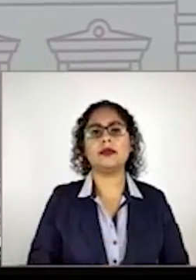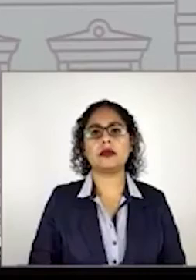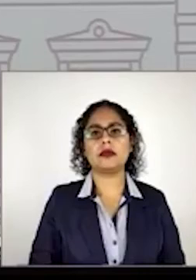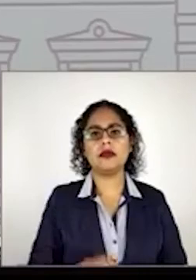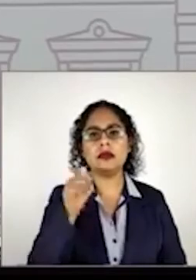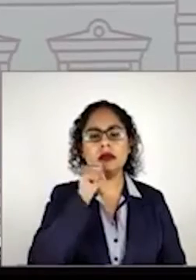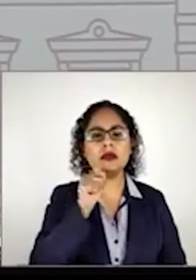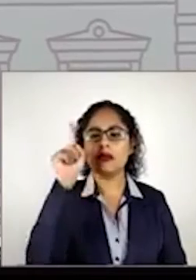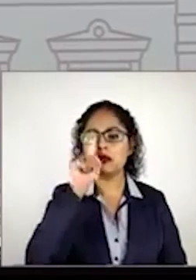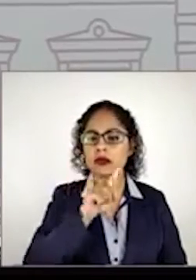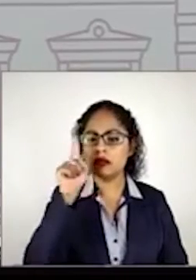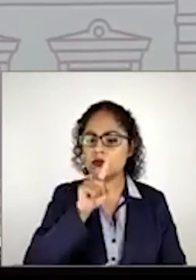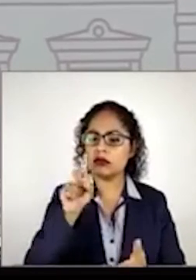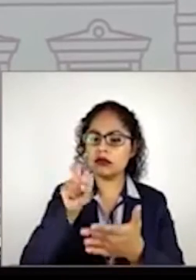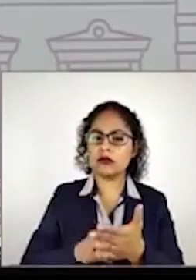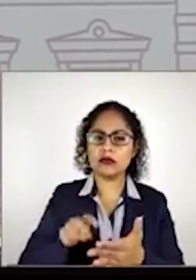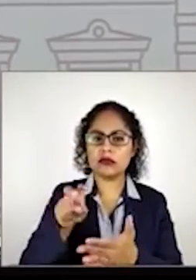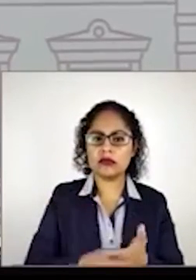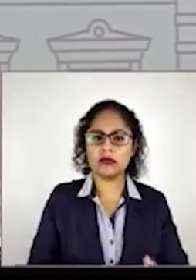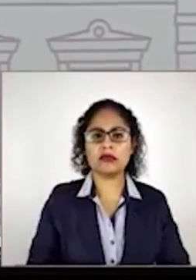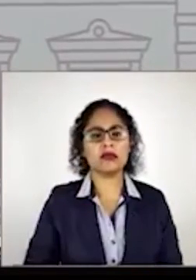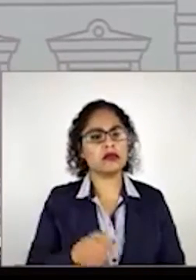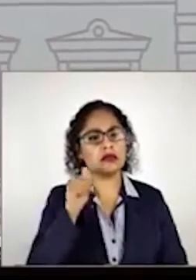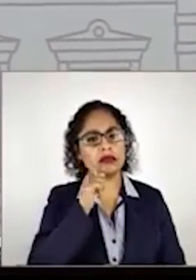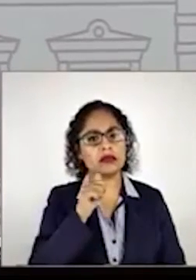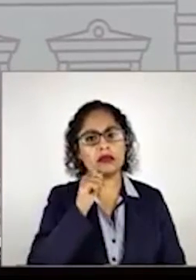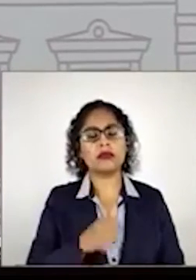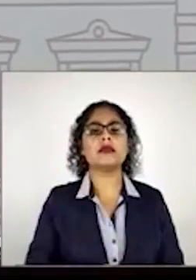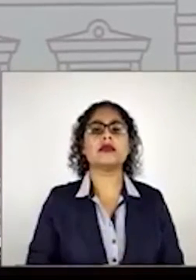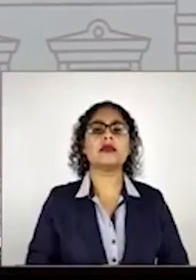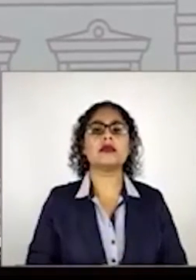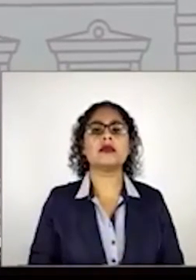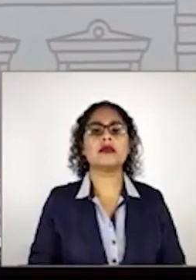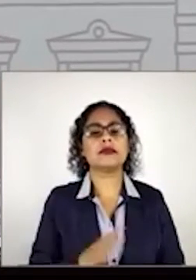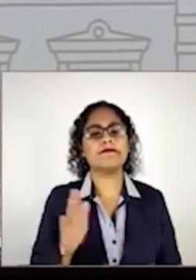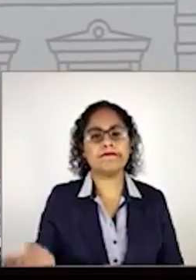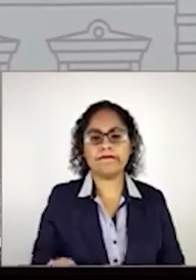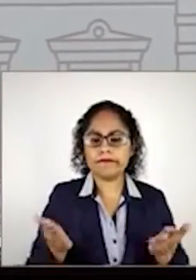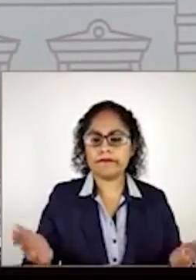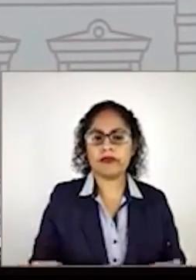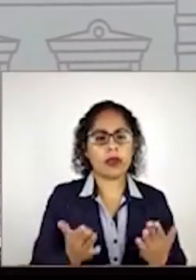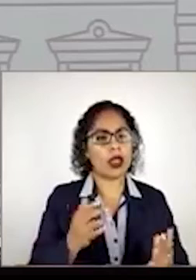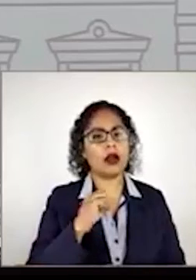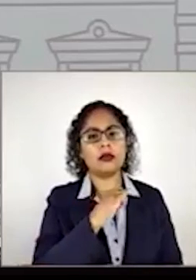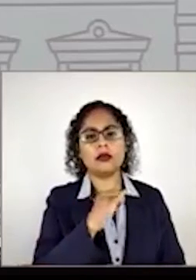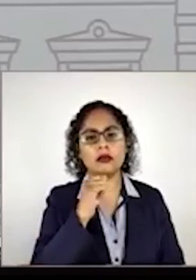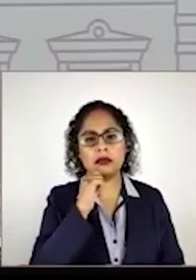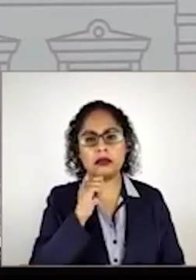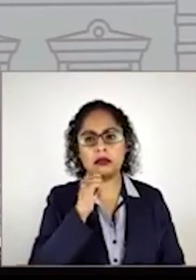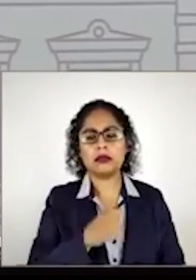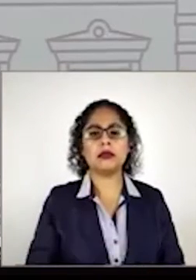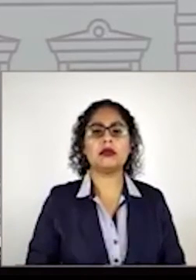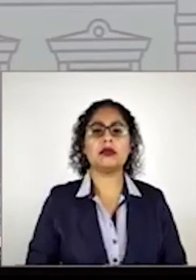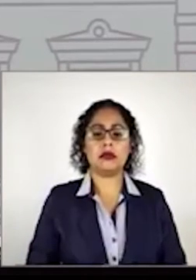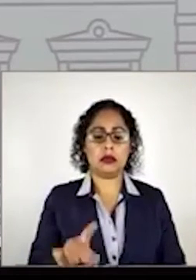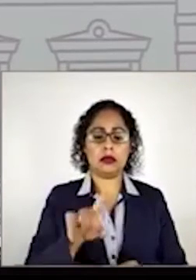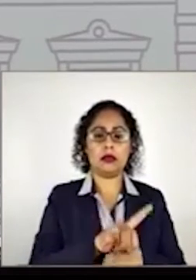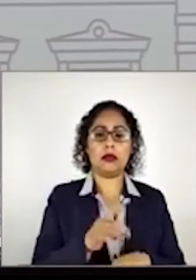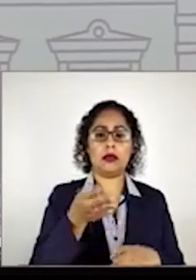te aconsejaba, que creía siempre en uno, que te animaba y que sin duda